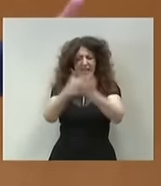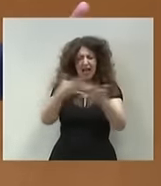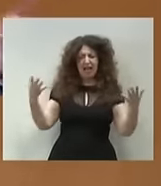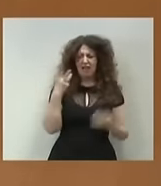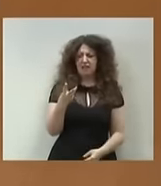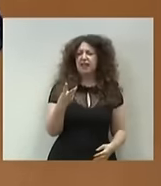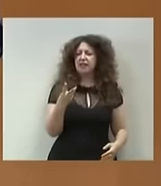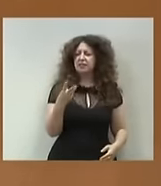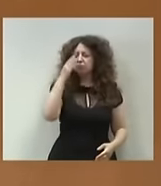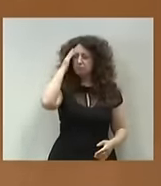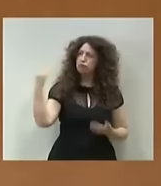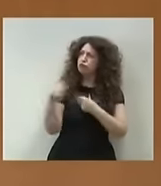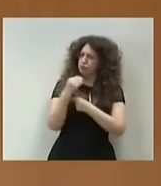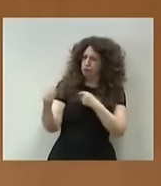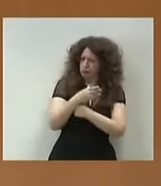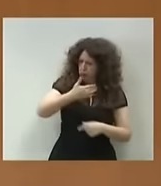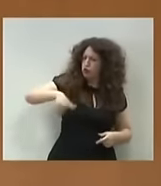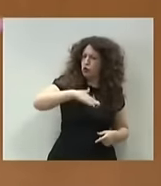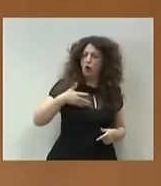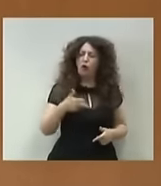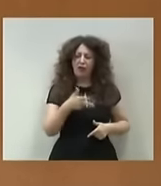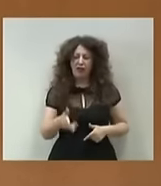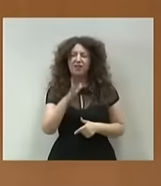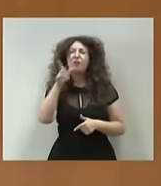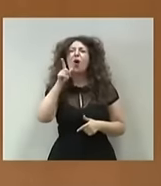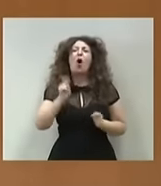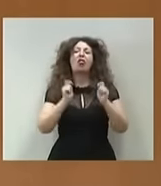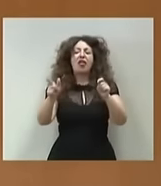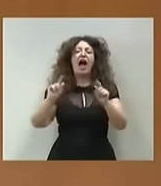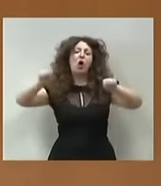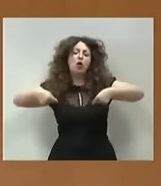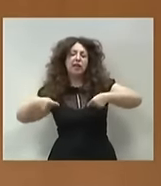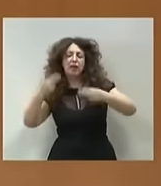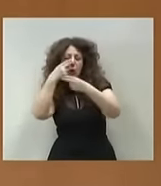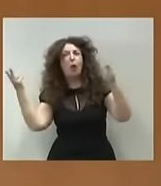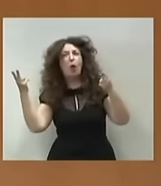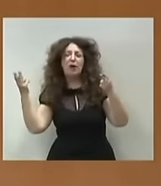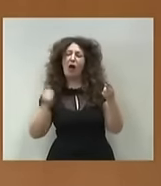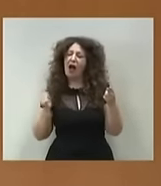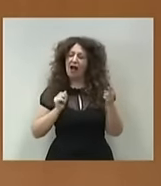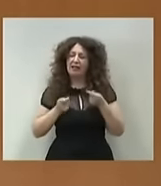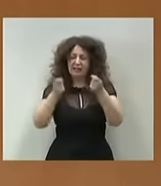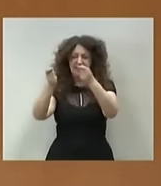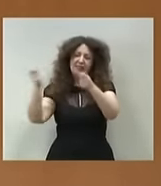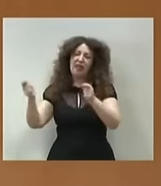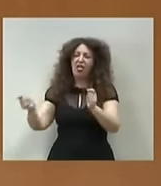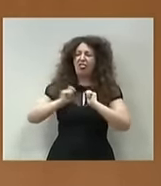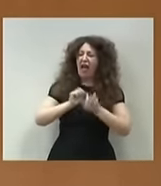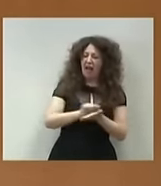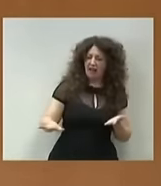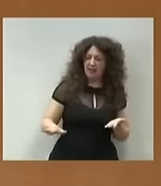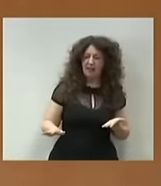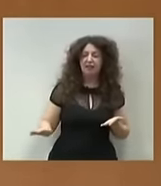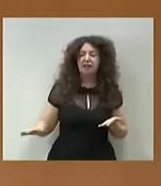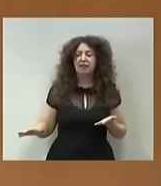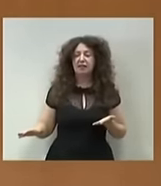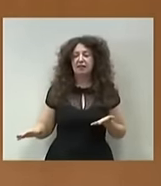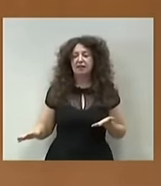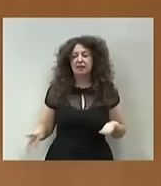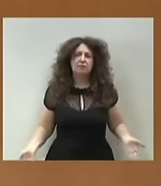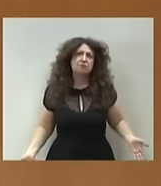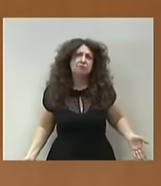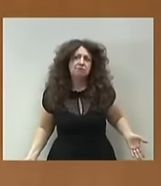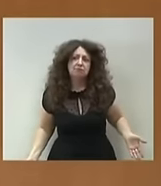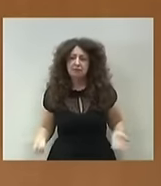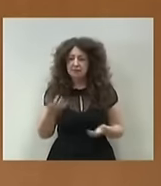todas ellas, o bien receptoras de adjudicaciones de contratos públicos, o bien que forman parte el Estado de su accionariado. O